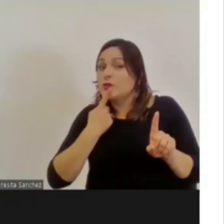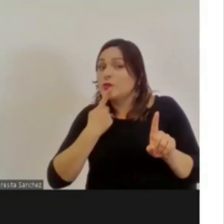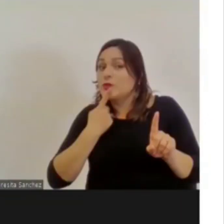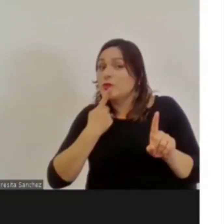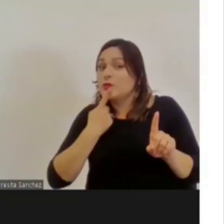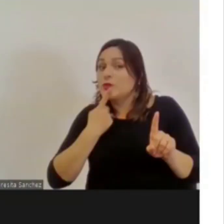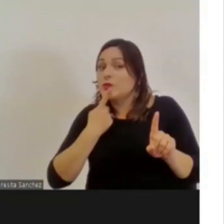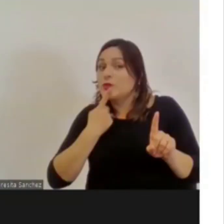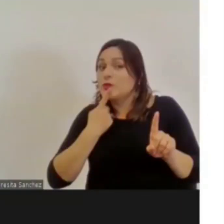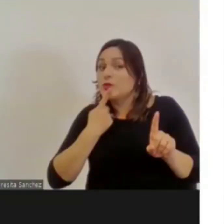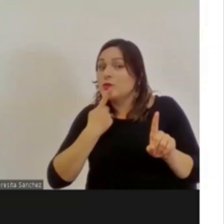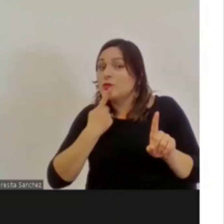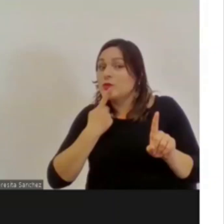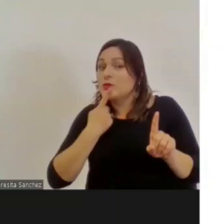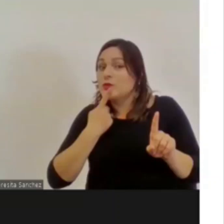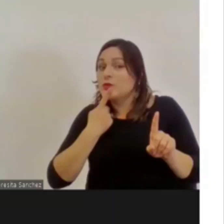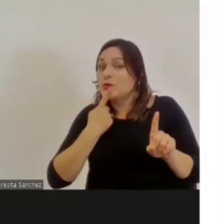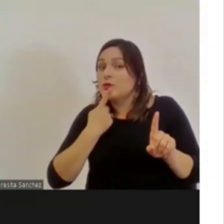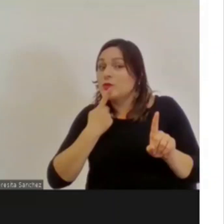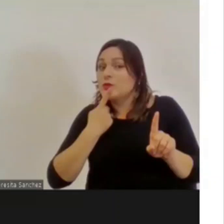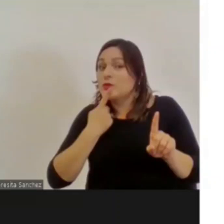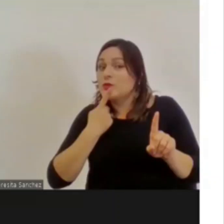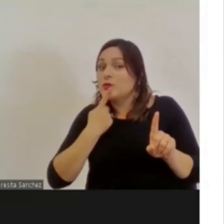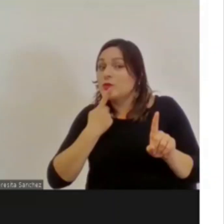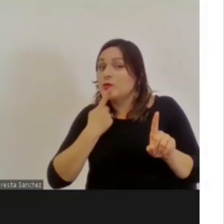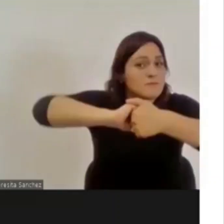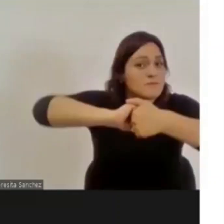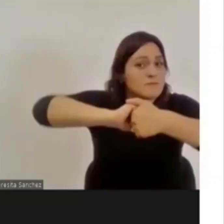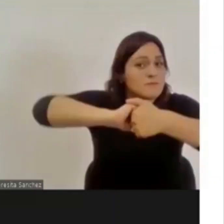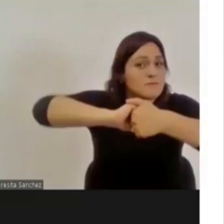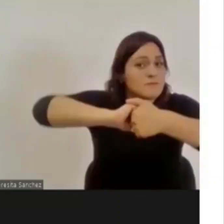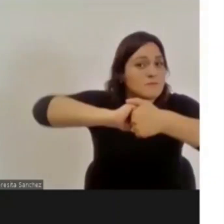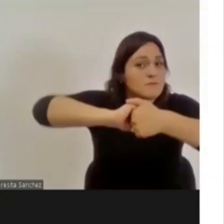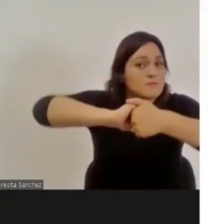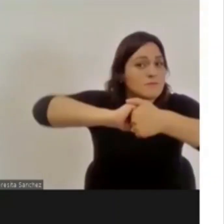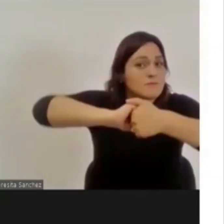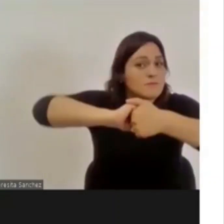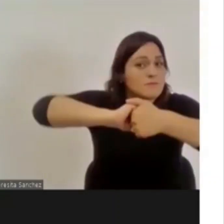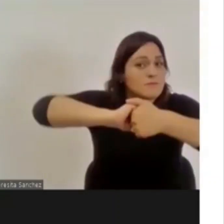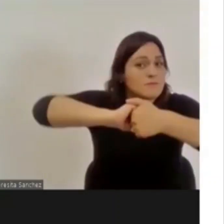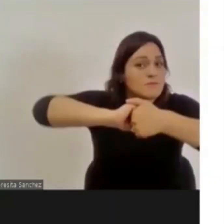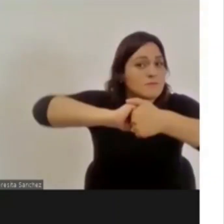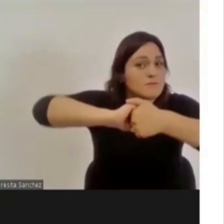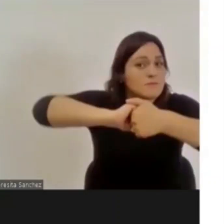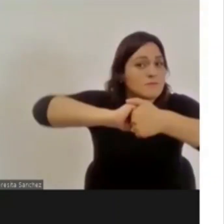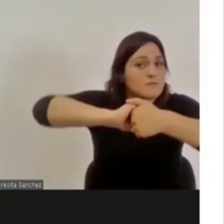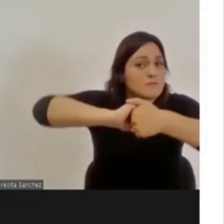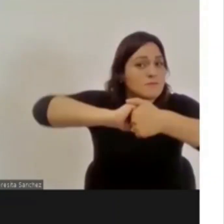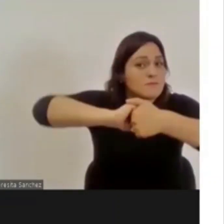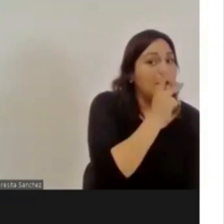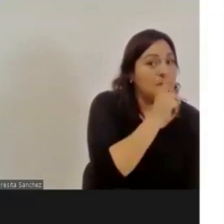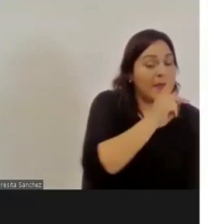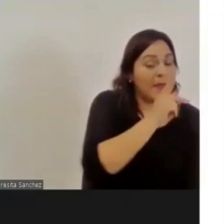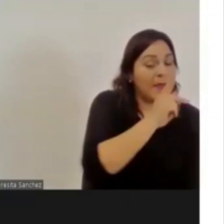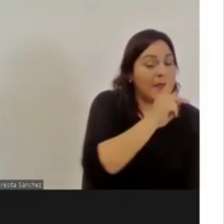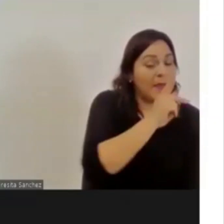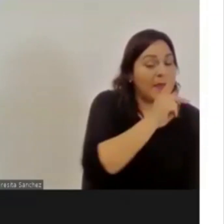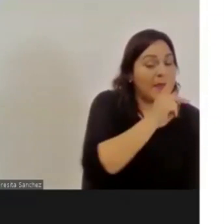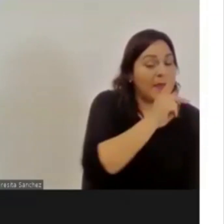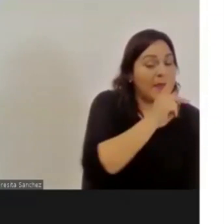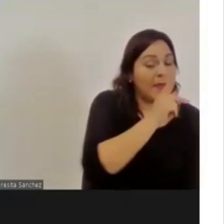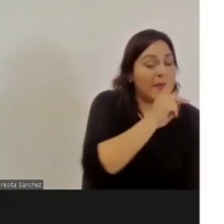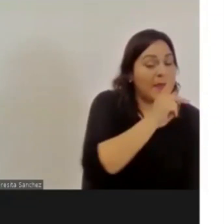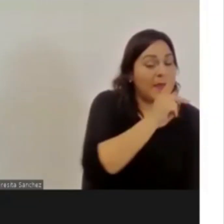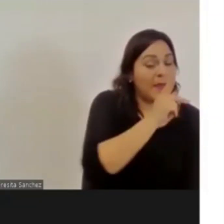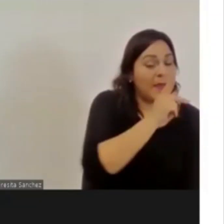calle siempre debes de ir tomado de la mano de mamá o papá. Dile a papá que las calles deben de cruzarse por las esquinas